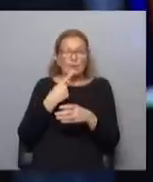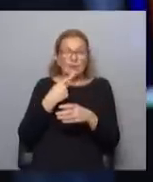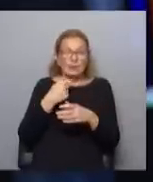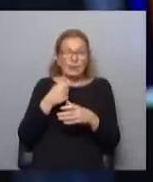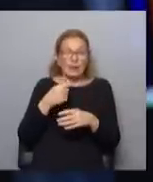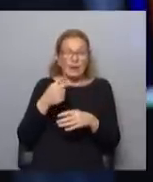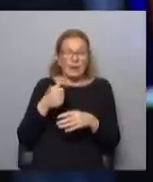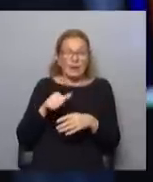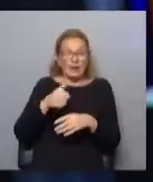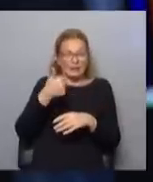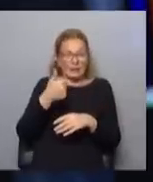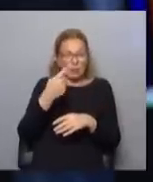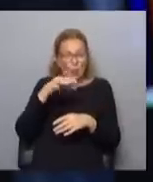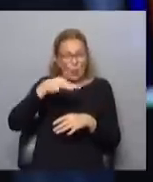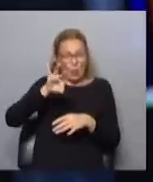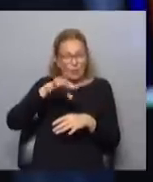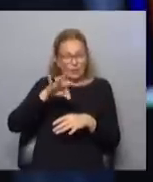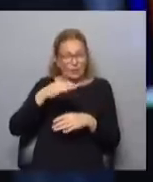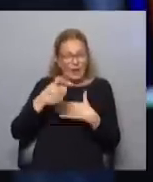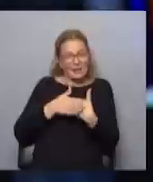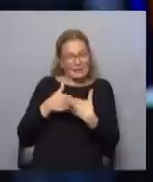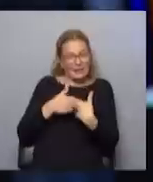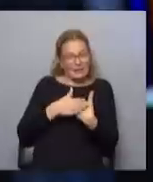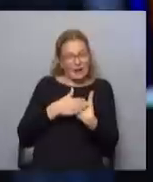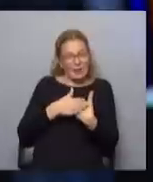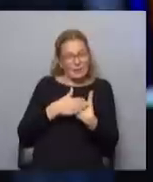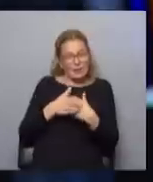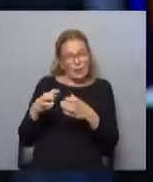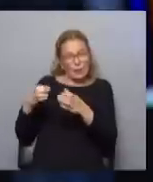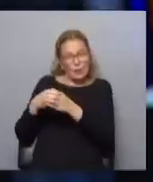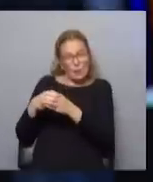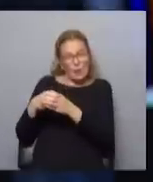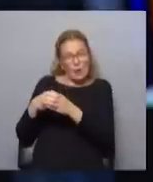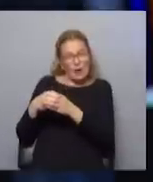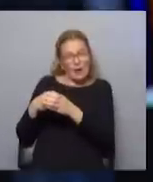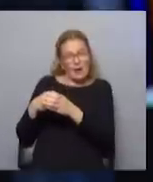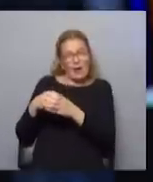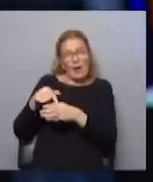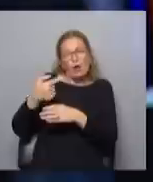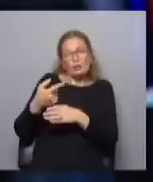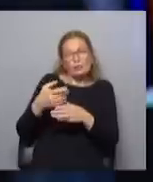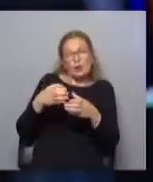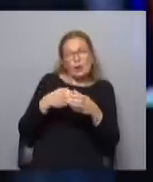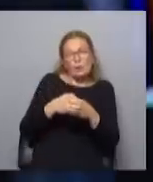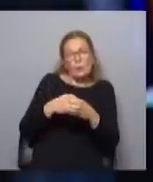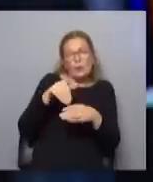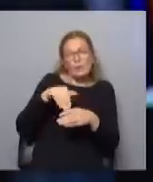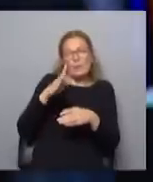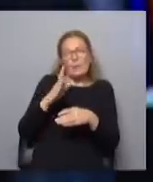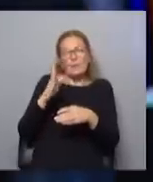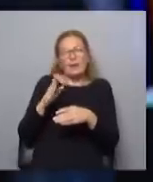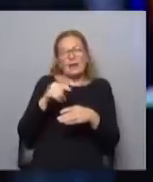candidato único por lo tanto acercarme a asamblea uruguay al partido comunista partido